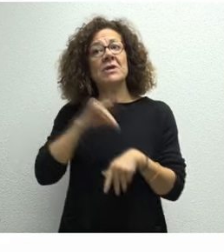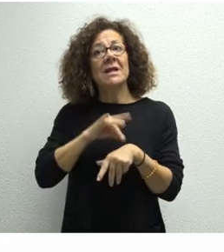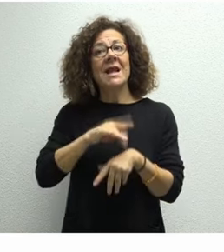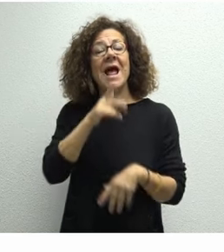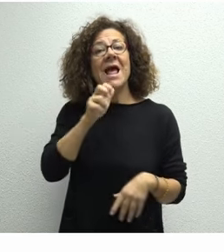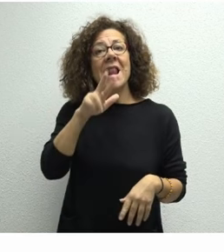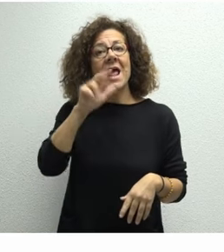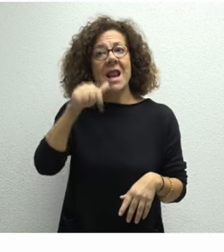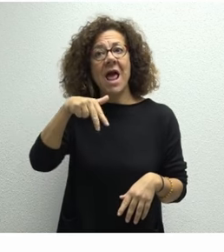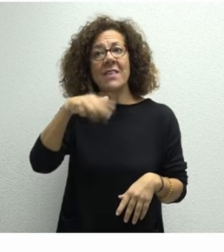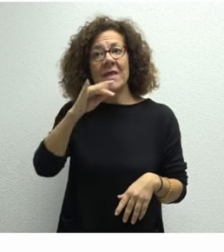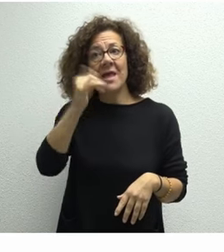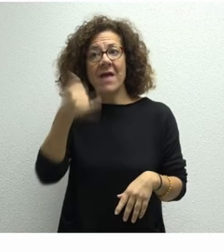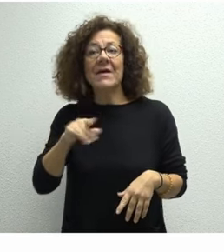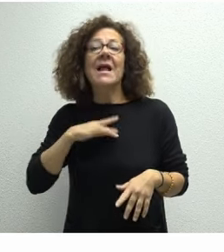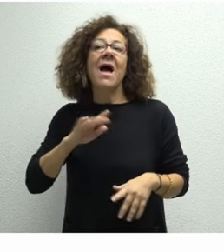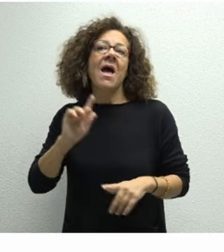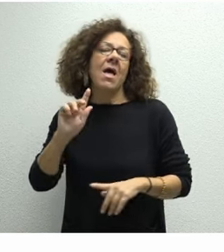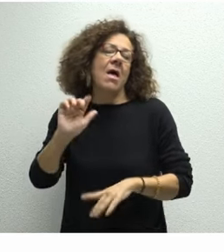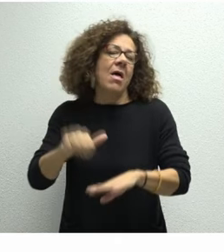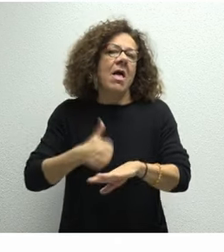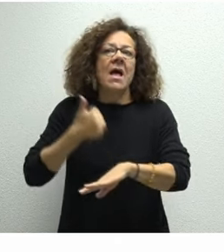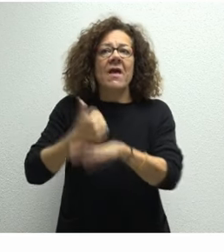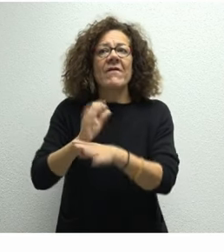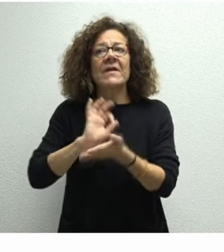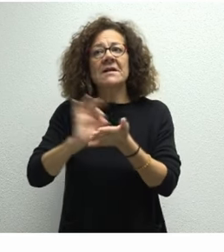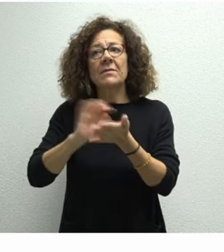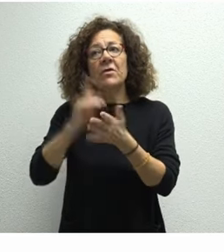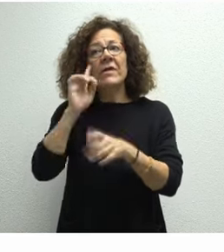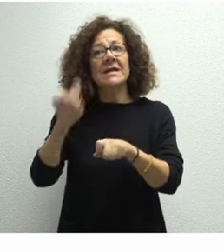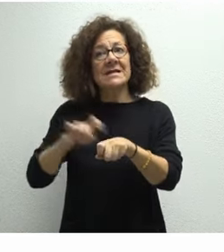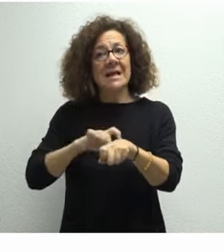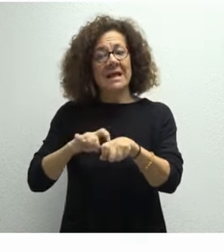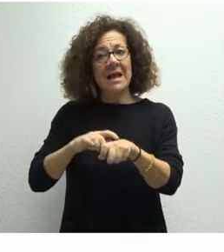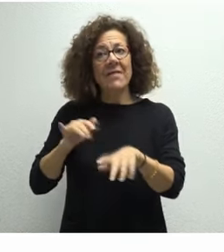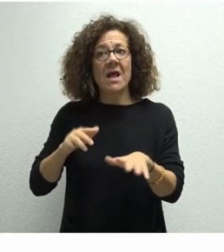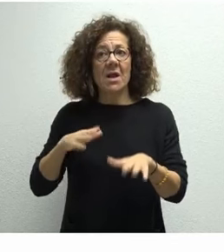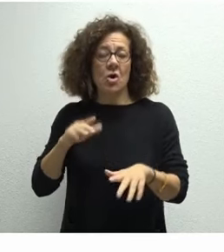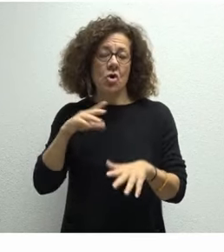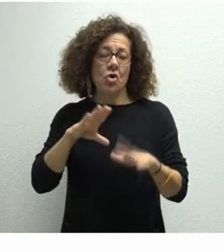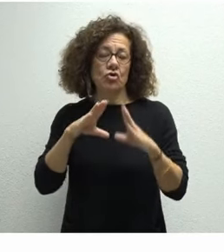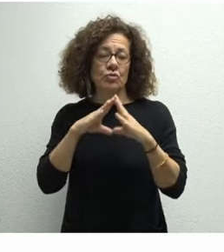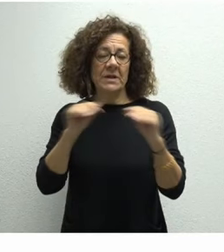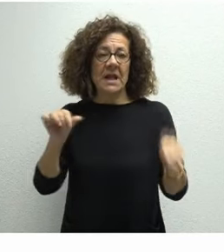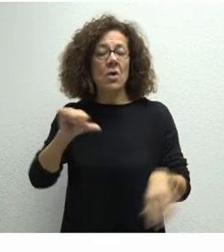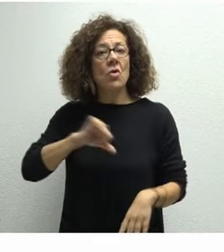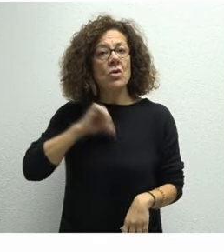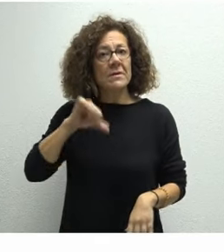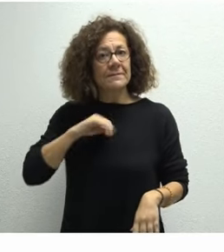Díaz que es jefa del servicio de psiquiatría del Hospital Universitario de Torres jardo Así que cuando queráis chicas